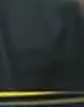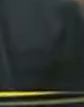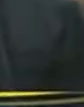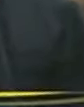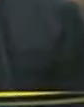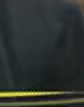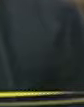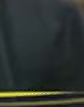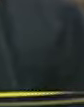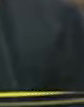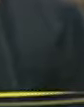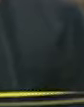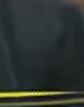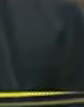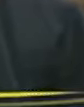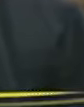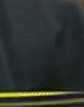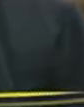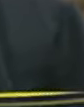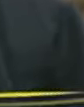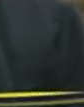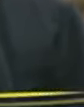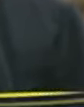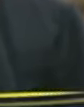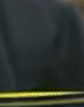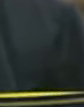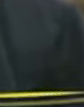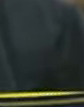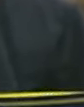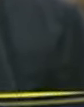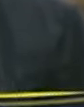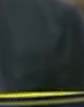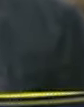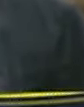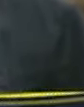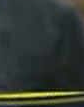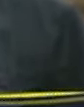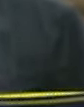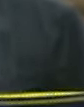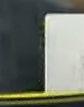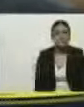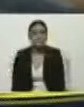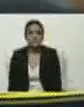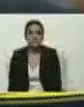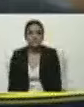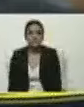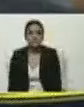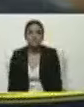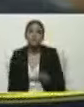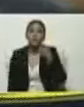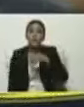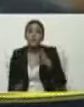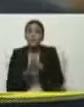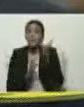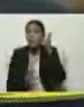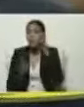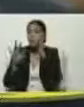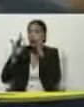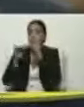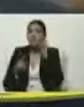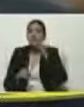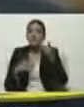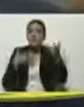debe servir para tocar su corazón y su conciencia y recordarle diariamente